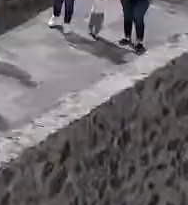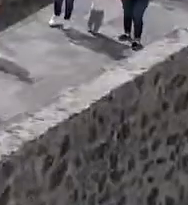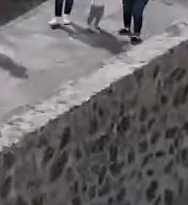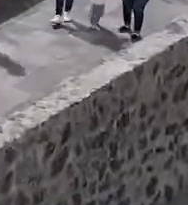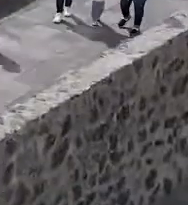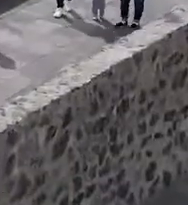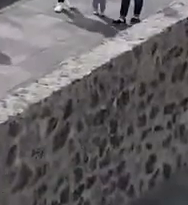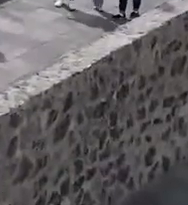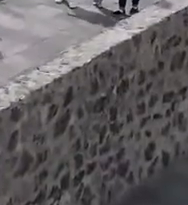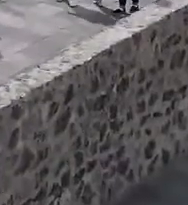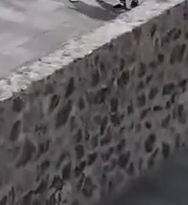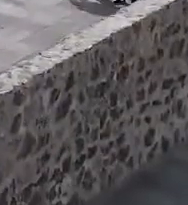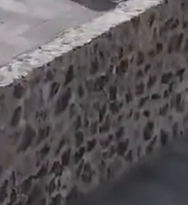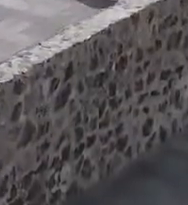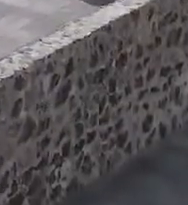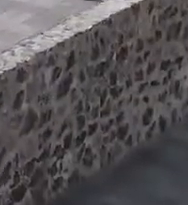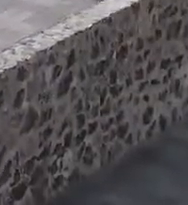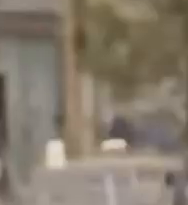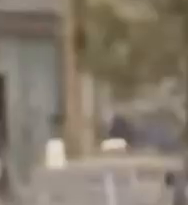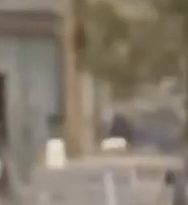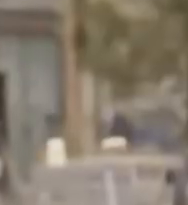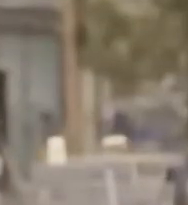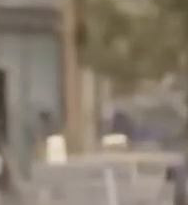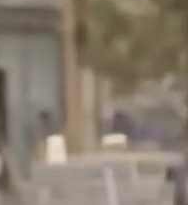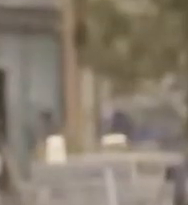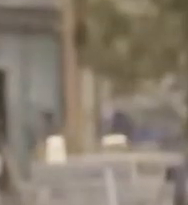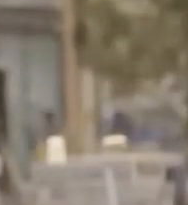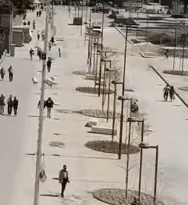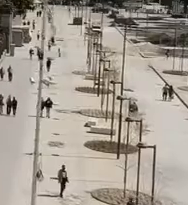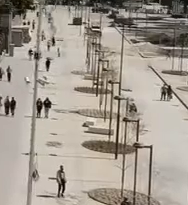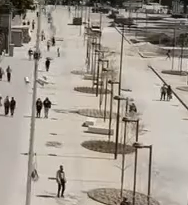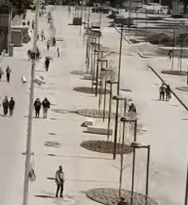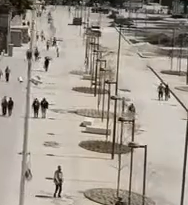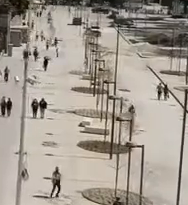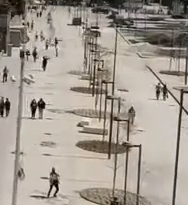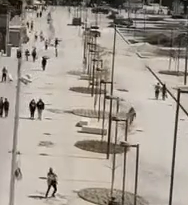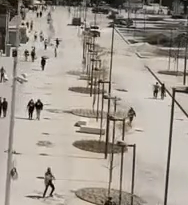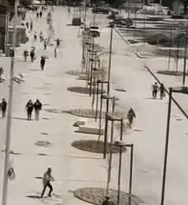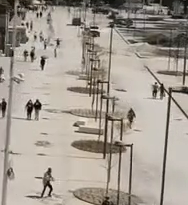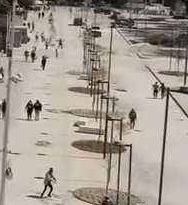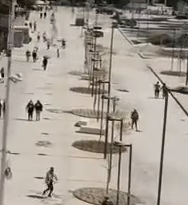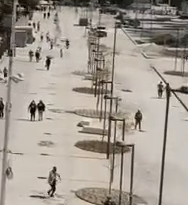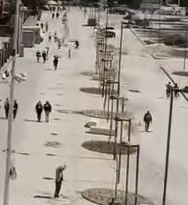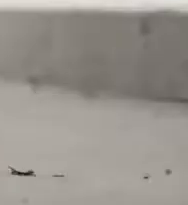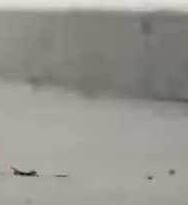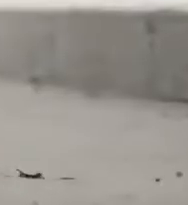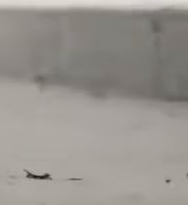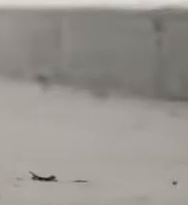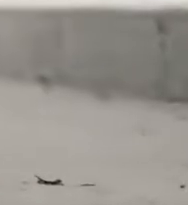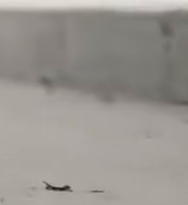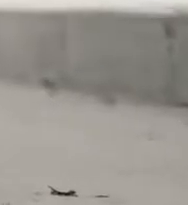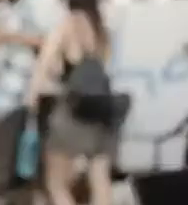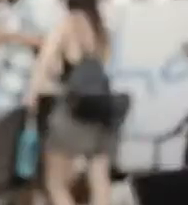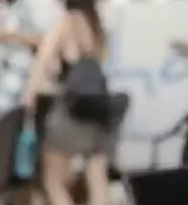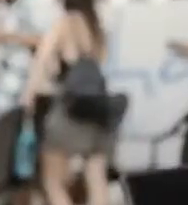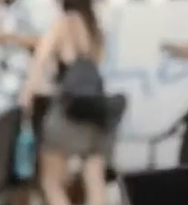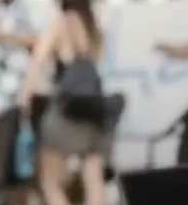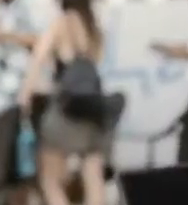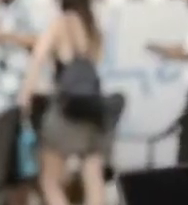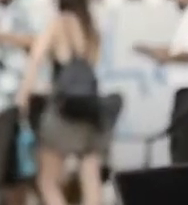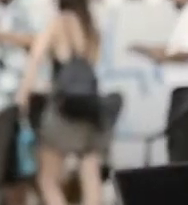de antes, ahorita ya se va viendo un cambio, se va viendo cosas mejores. Esto va a traer más turistas, más